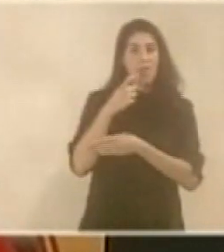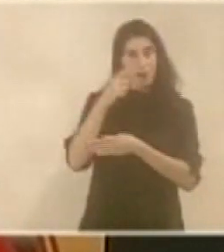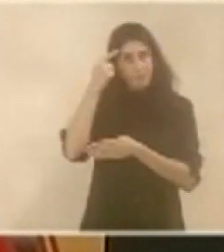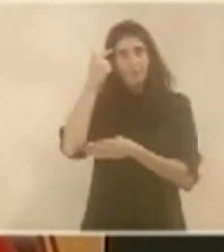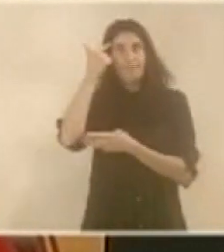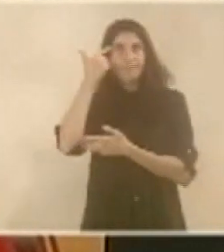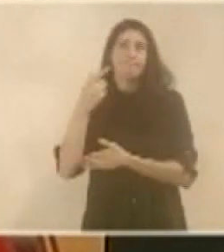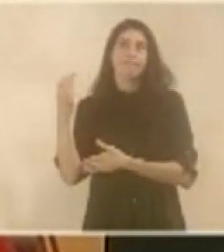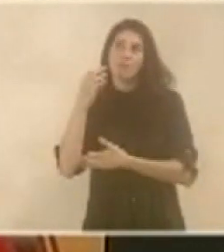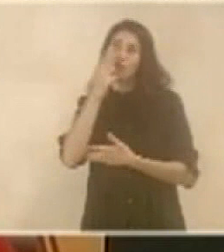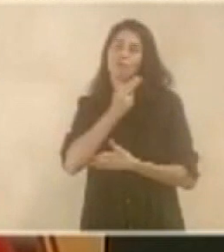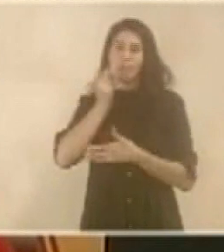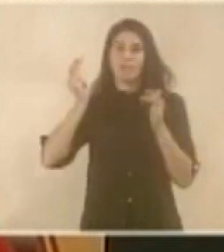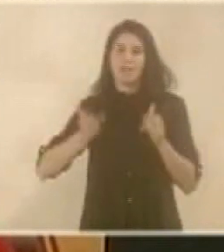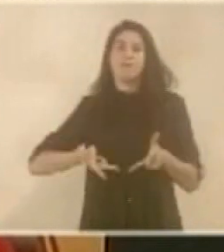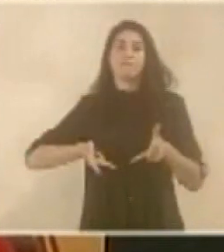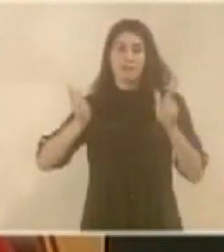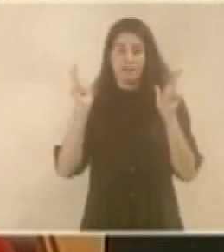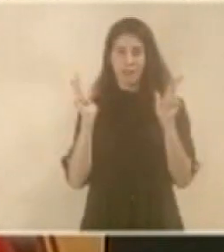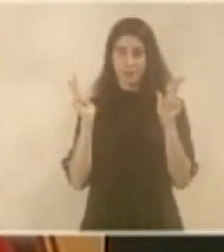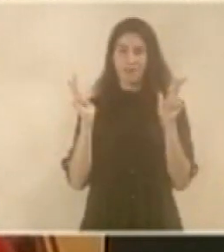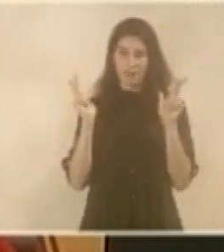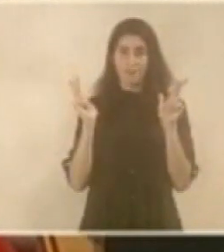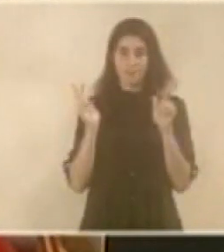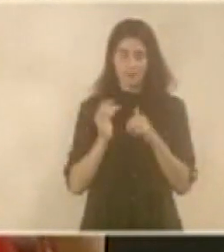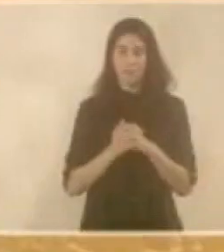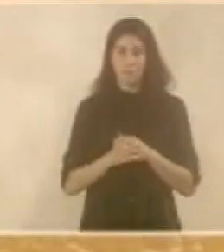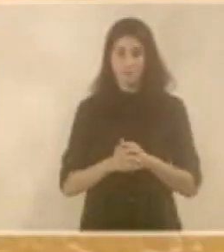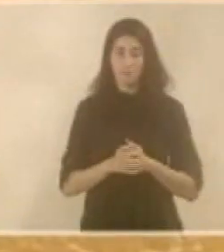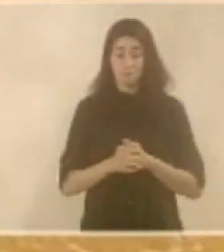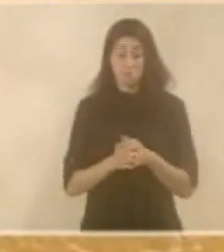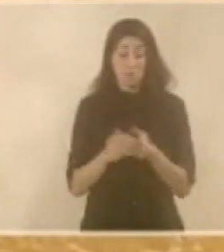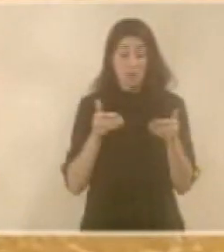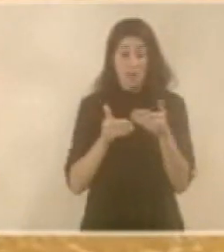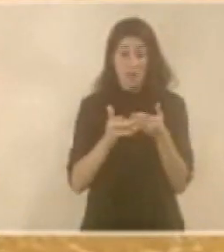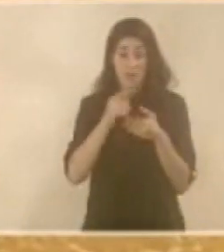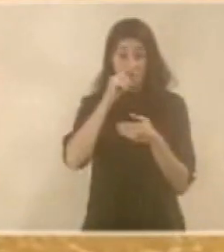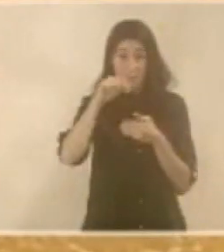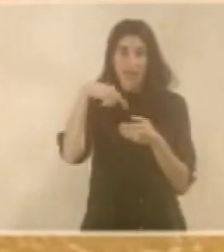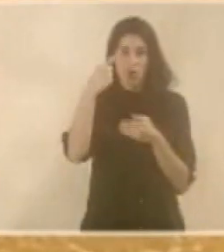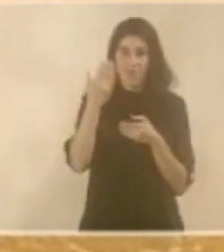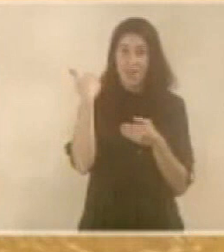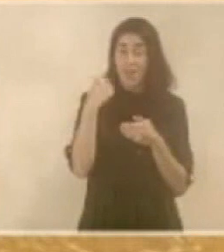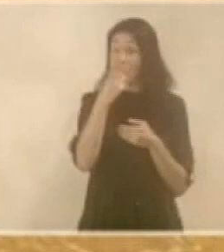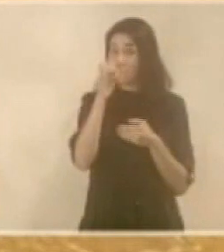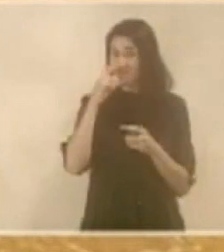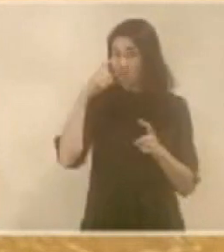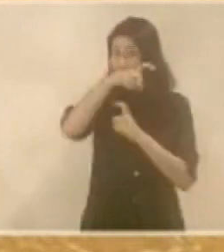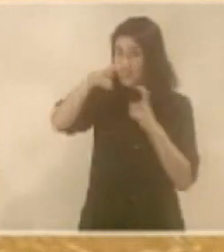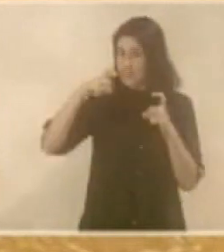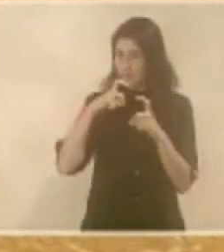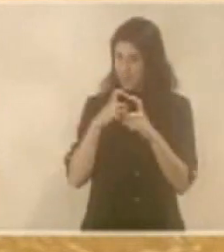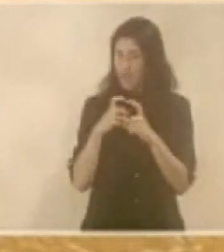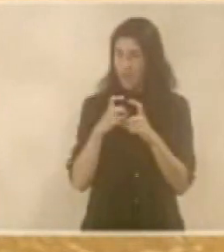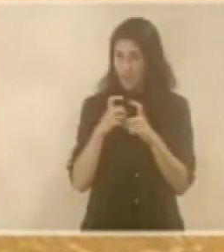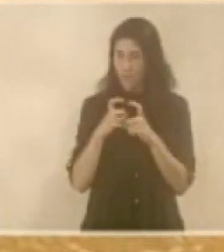Cuando estamos en las puertas, a las puertas del bicentenario de este hecho histórico, rindamos homenaje a estos constitucionales, a estos